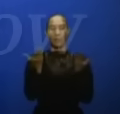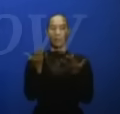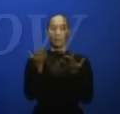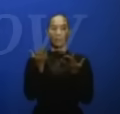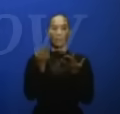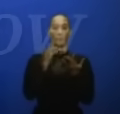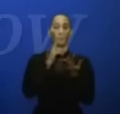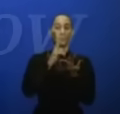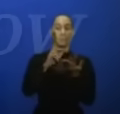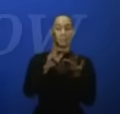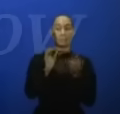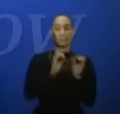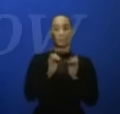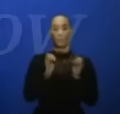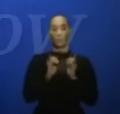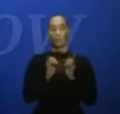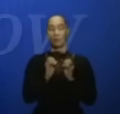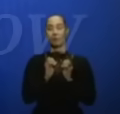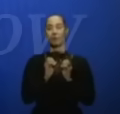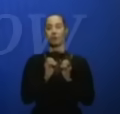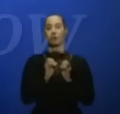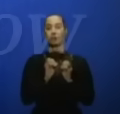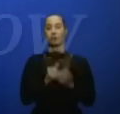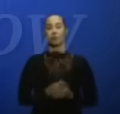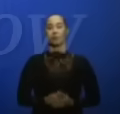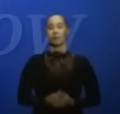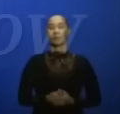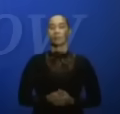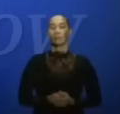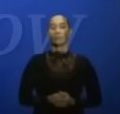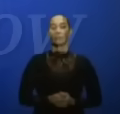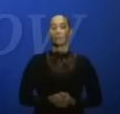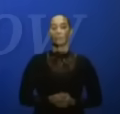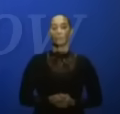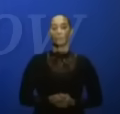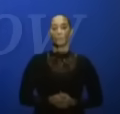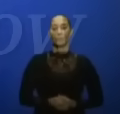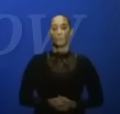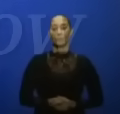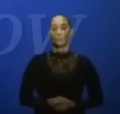no tenemos ninguna respuesta en ese sentido. Pero